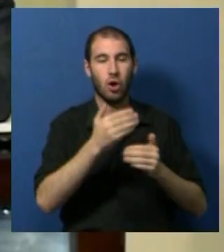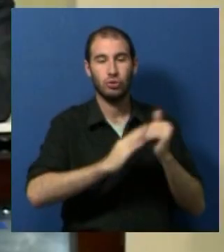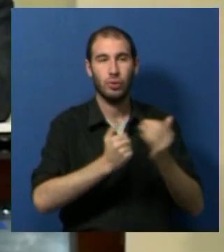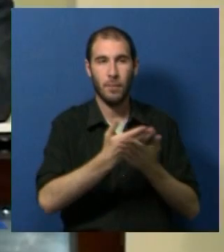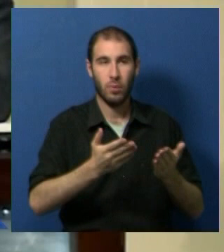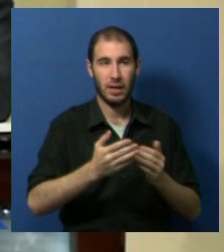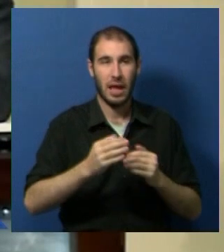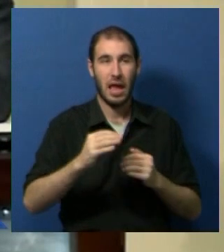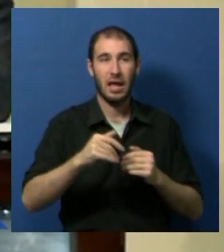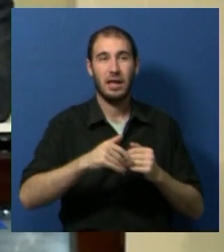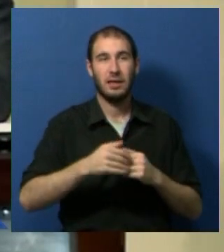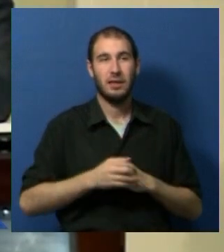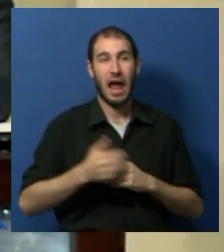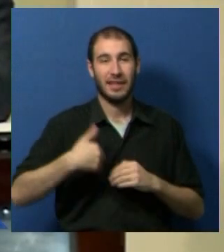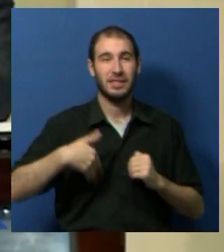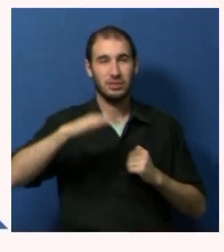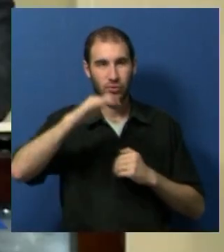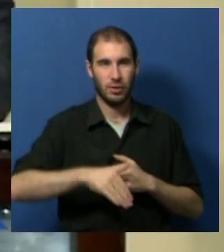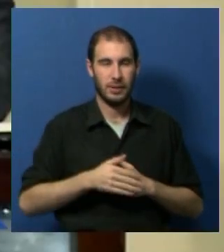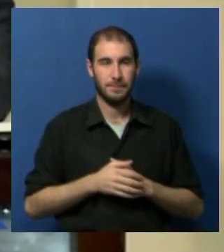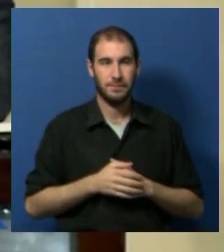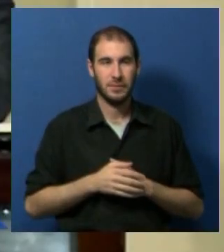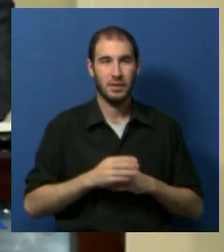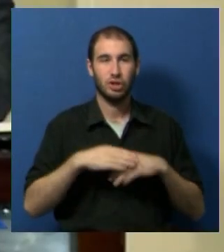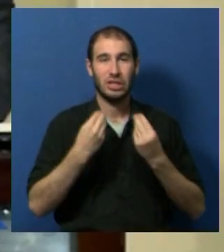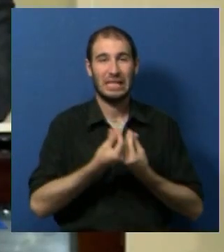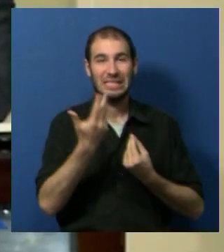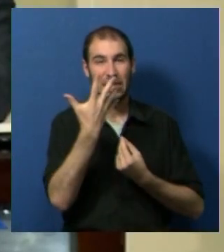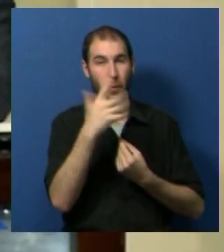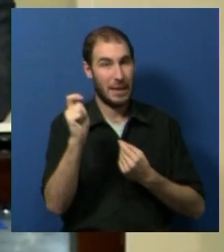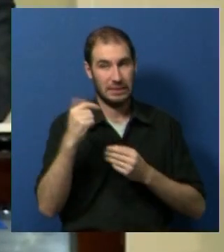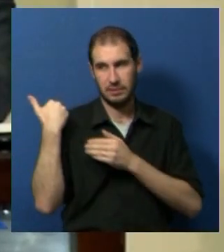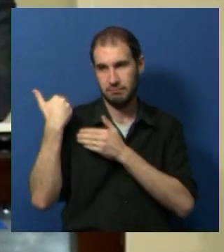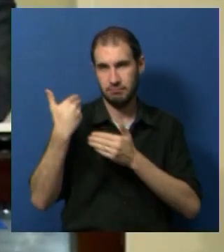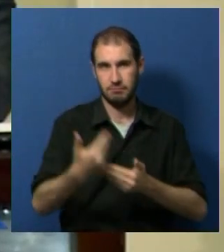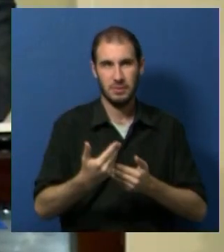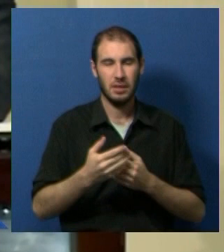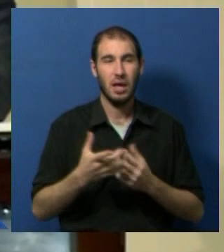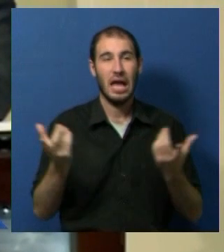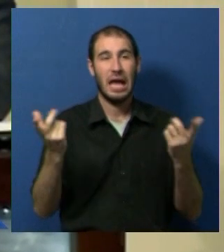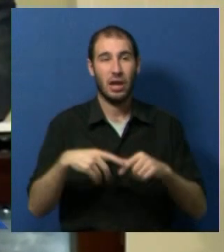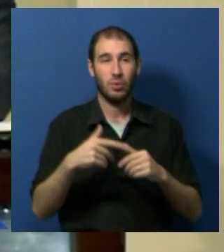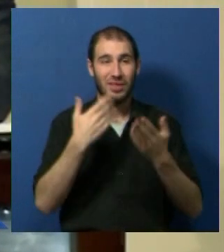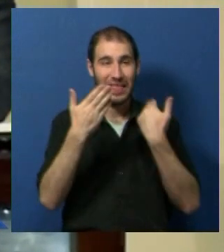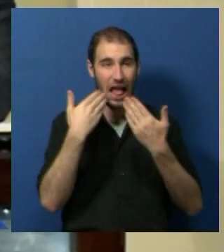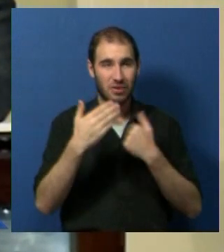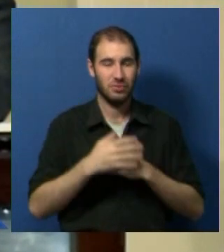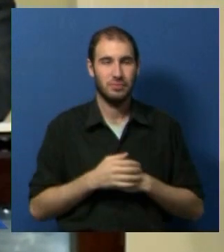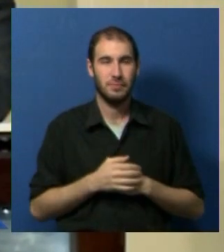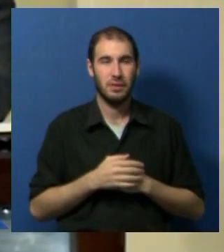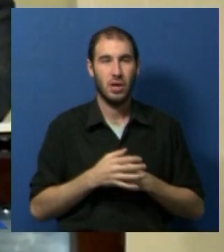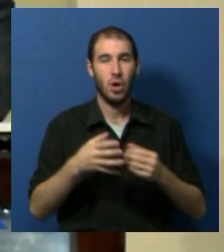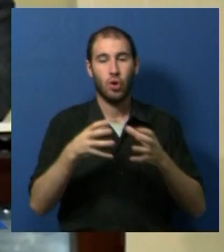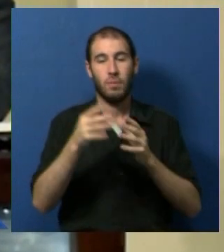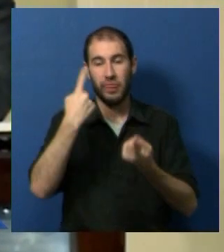pública a lo largo y a lo ancho del país. Desde hace ya 5 meses venimos juntándonos en una mesa de diálogo con los